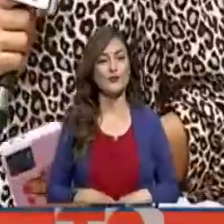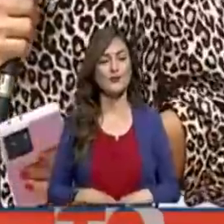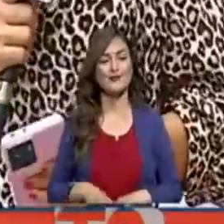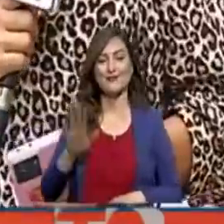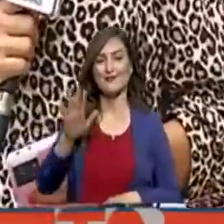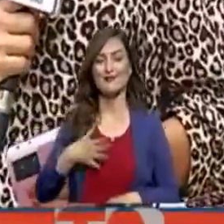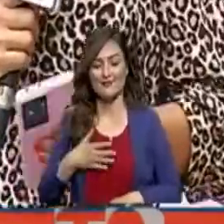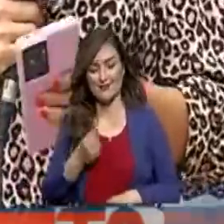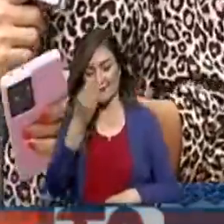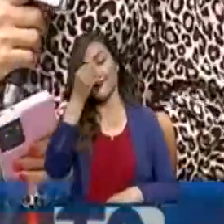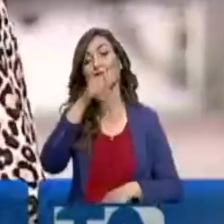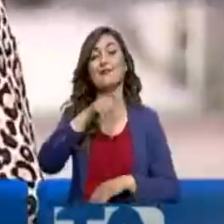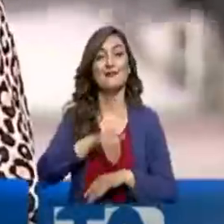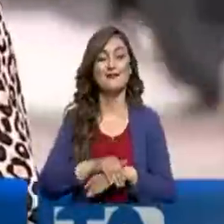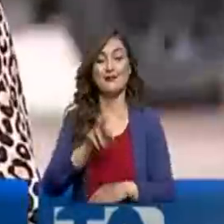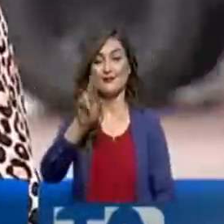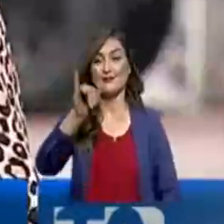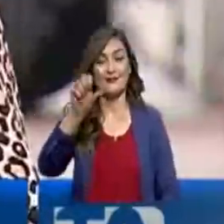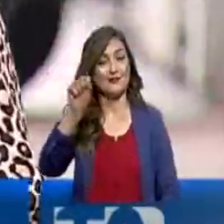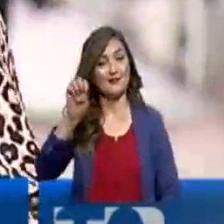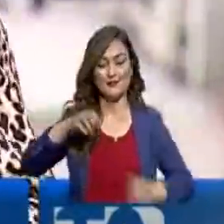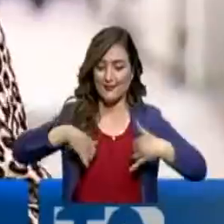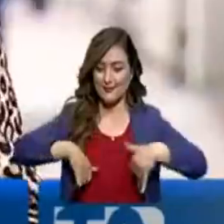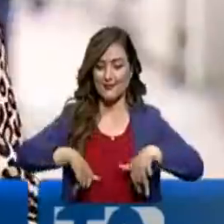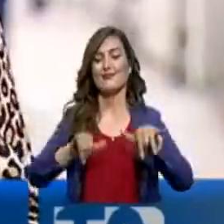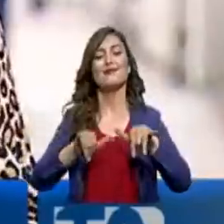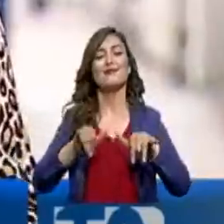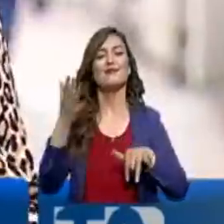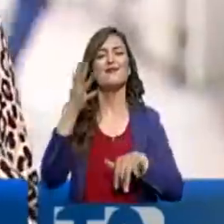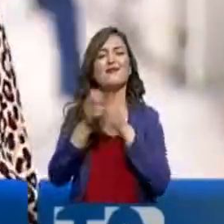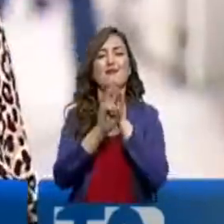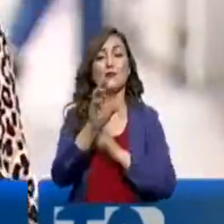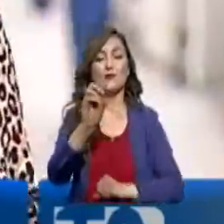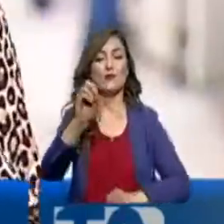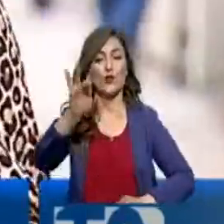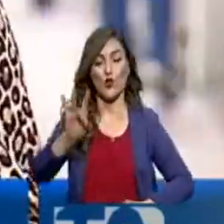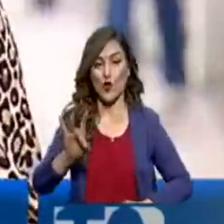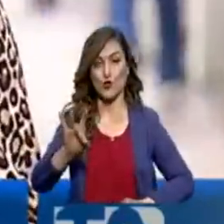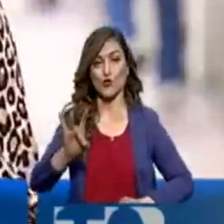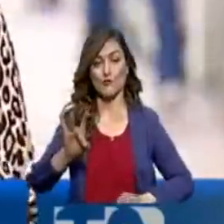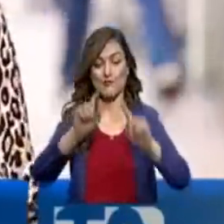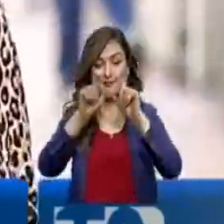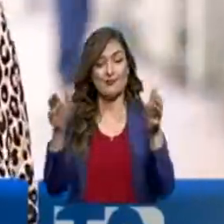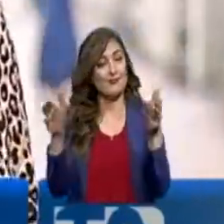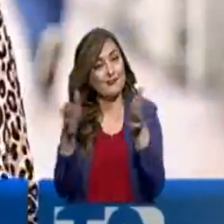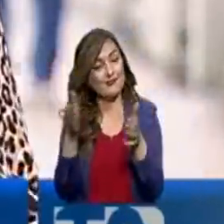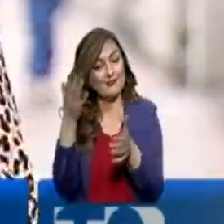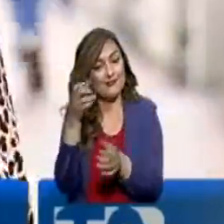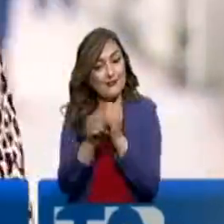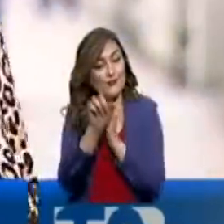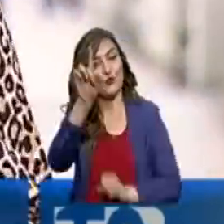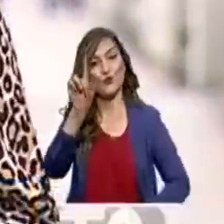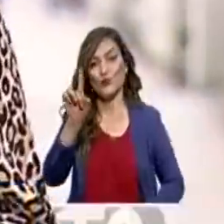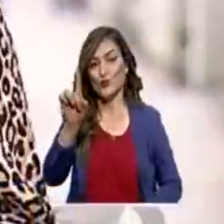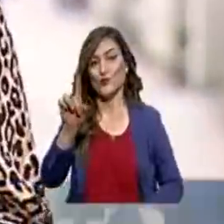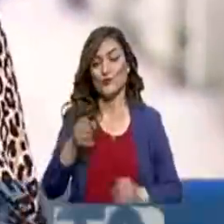¿Qué tal? Muy buenas tardes. El RICE está vigente desde el 2008 y el régimen de microempresarios hace un año. Por